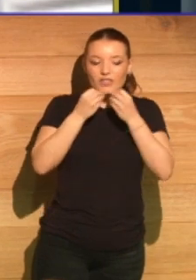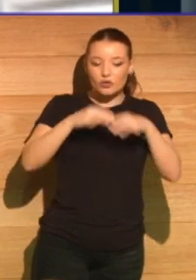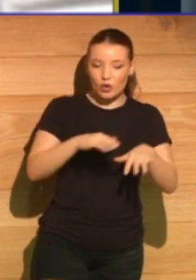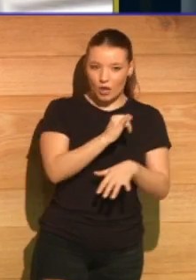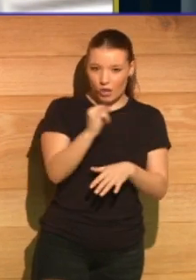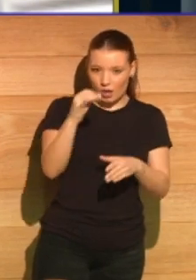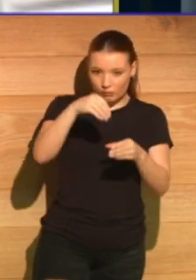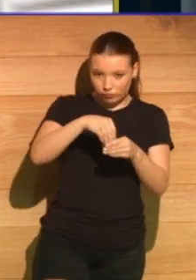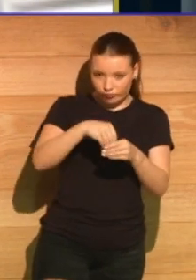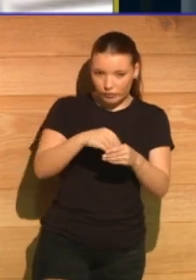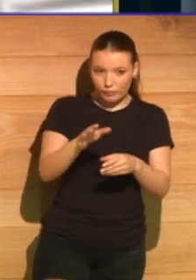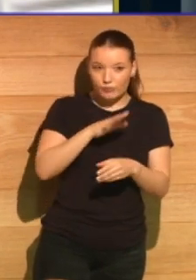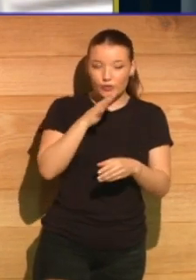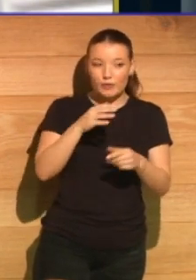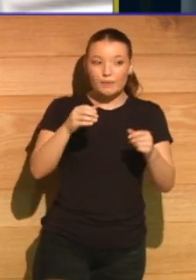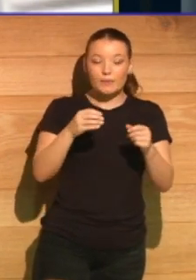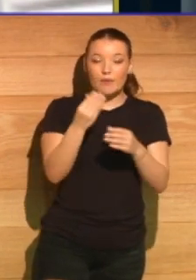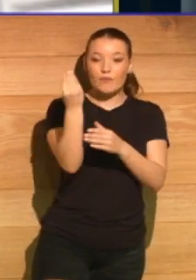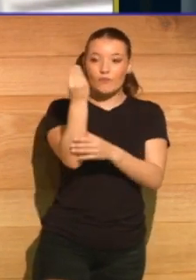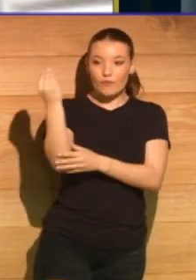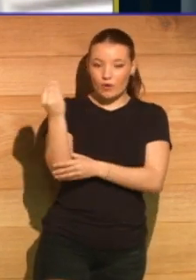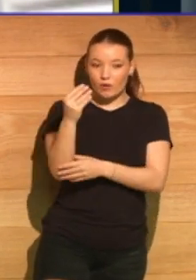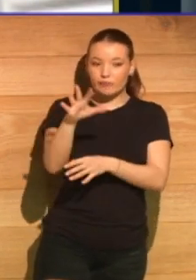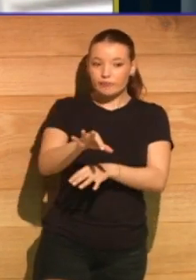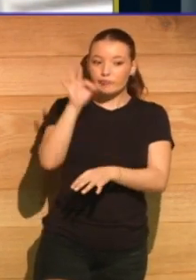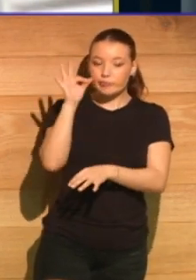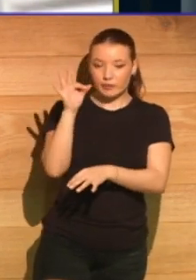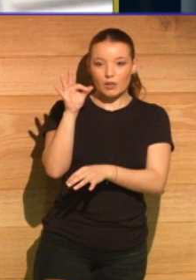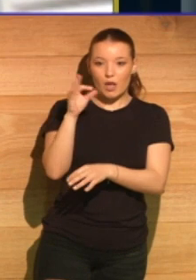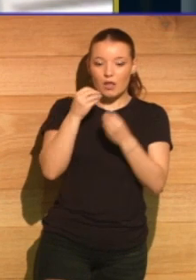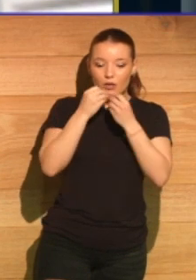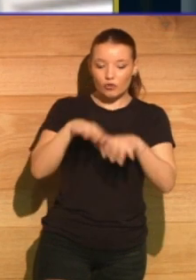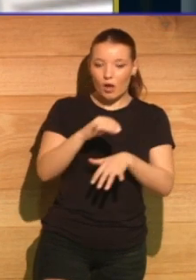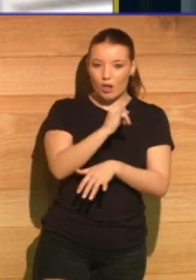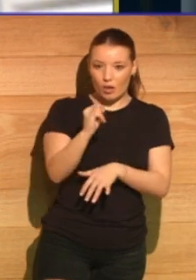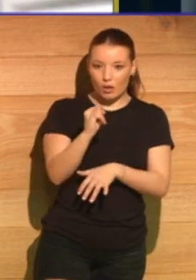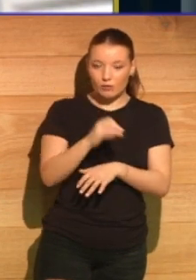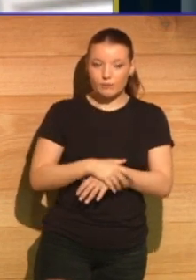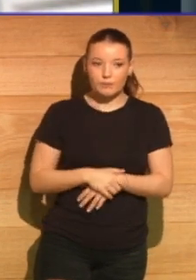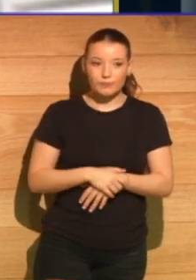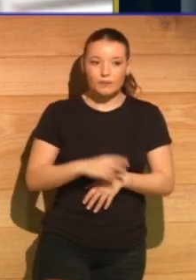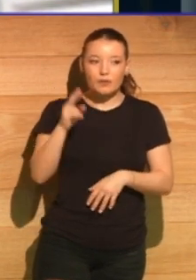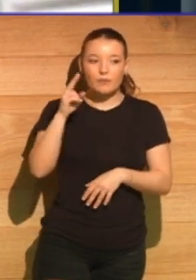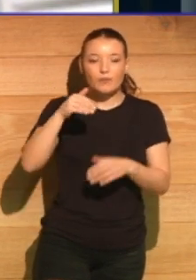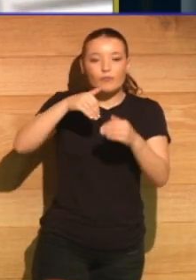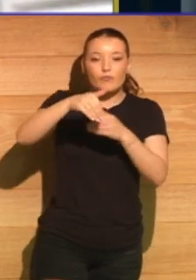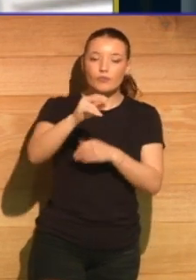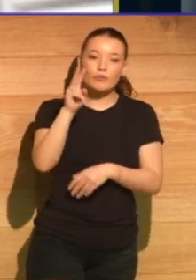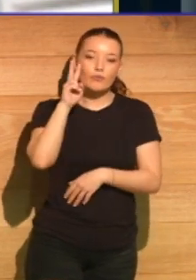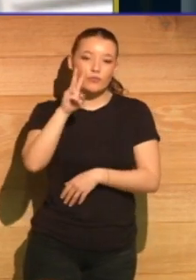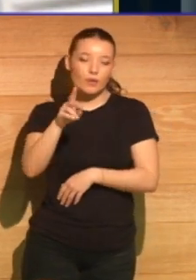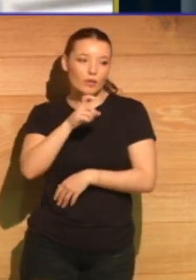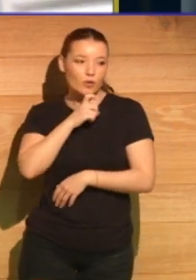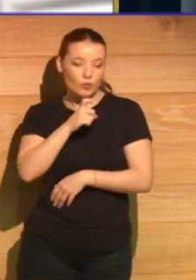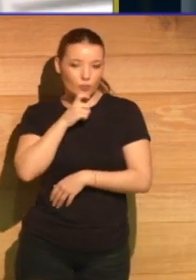has elegido. ¿Cómo ves tú ese futuro, ¿no? Has dado